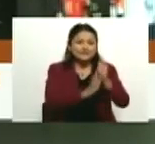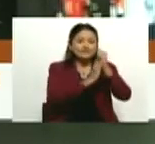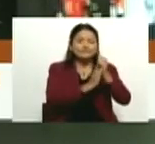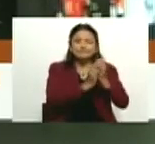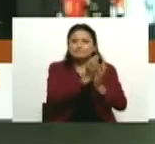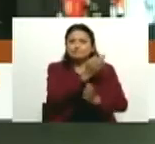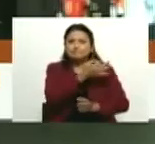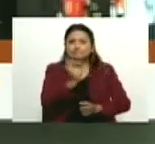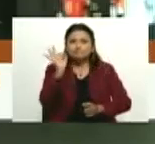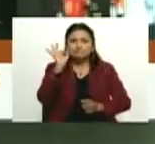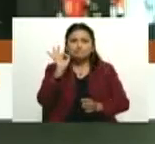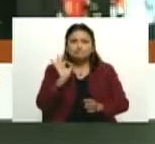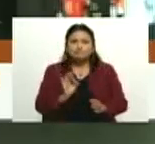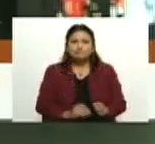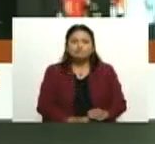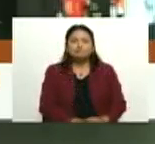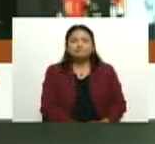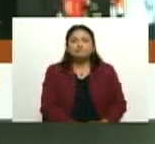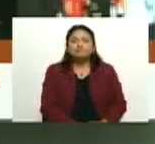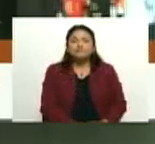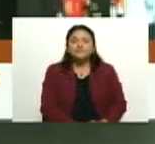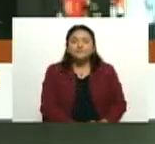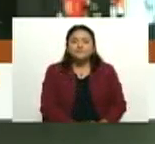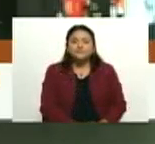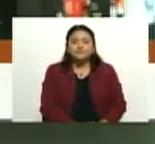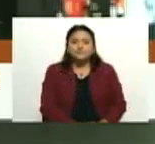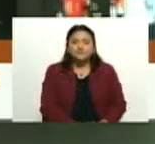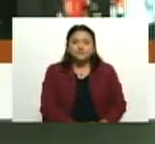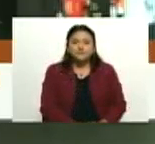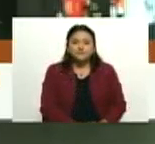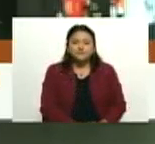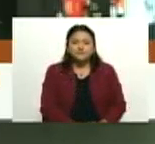Pero también han permitido, a pesar de